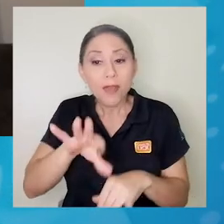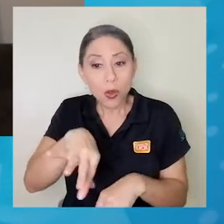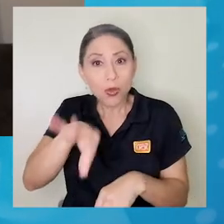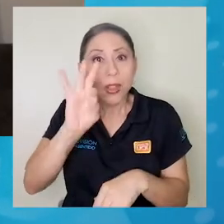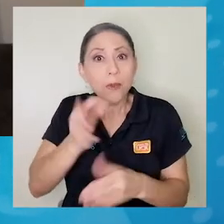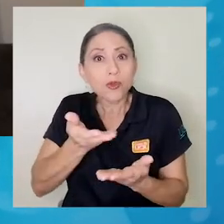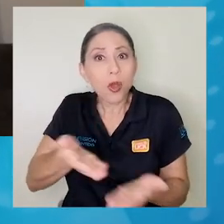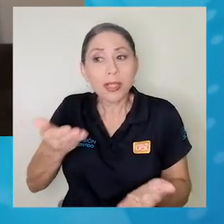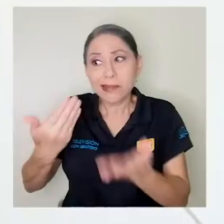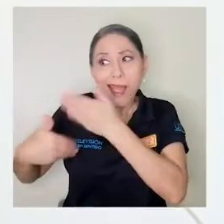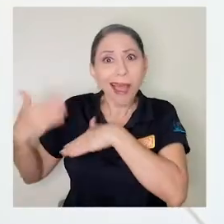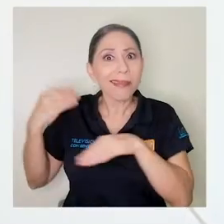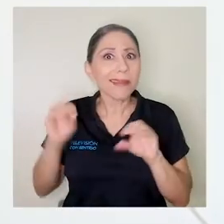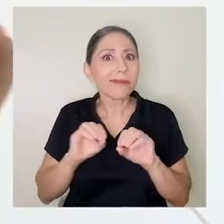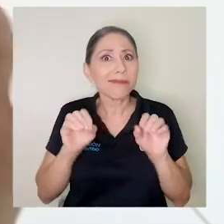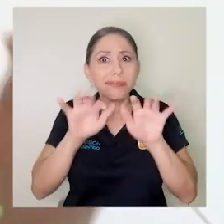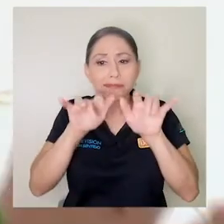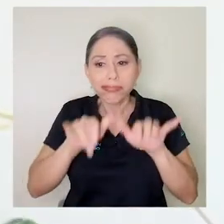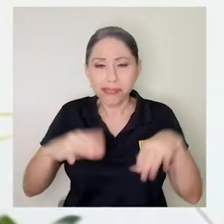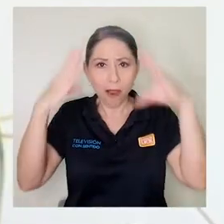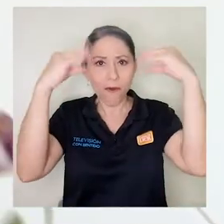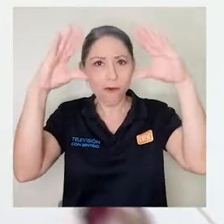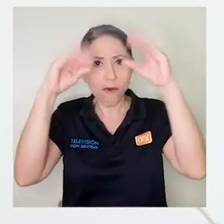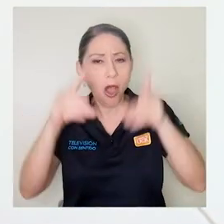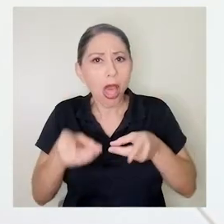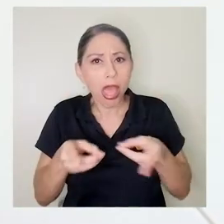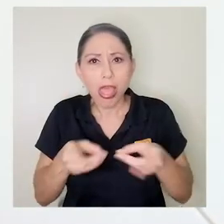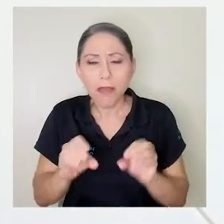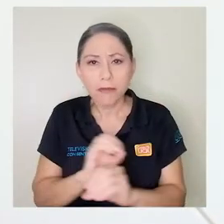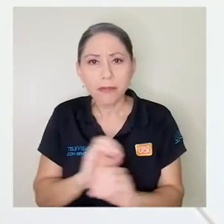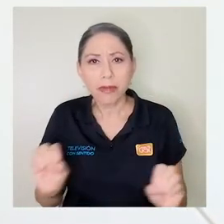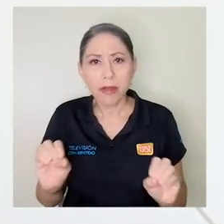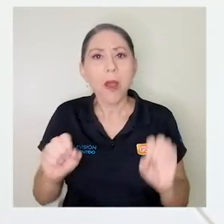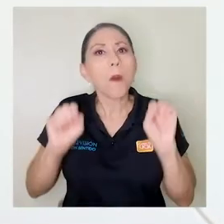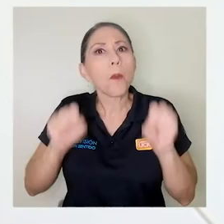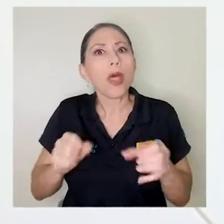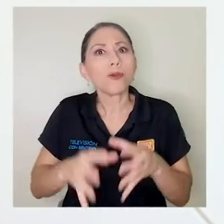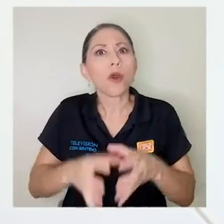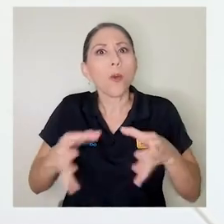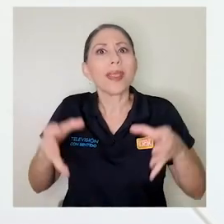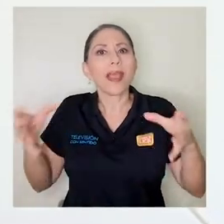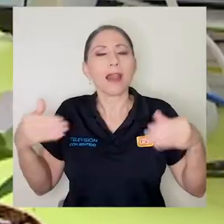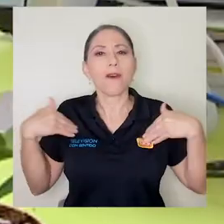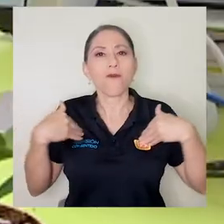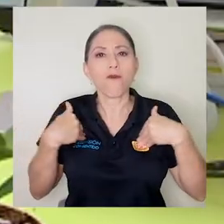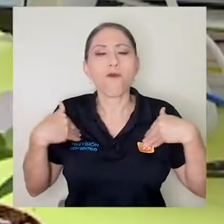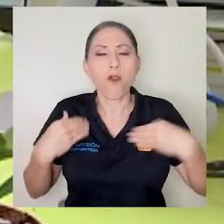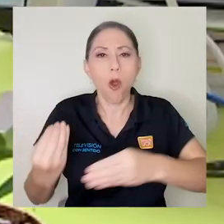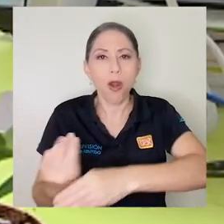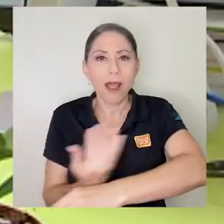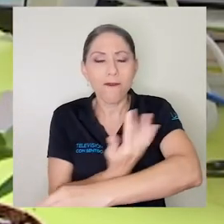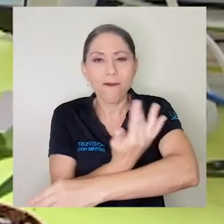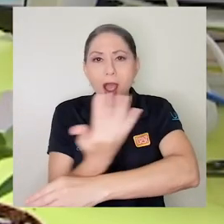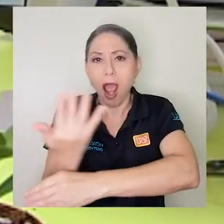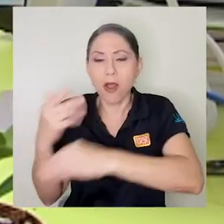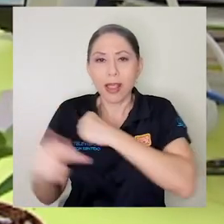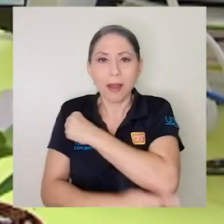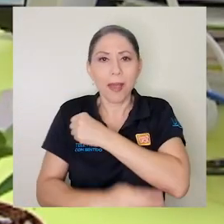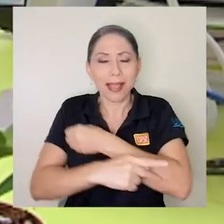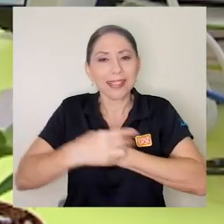no descritas, donde podemos entonces aumentar la cantidad de flora y fauna que tenemos en el país